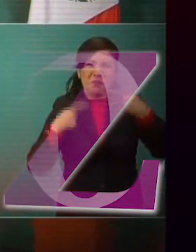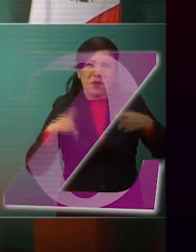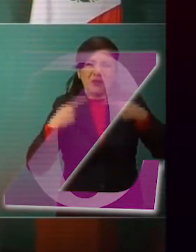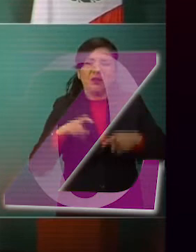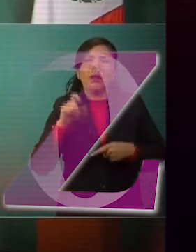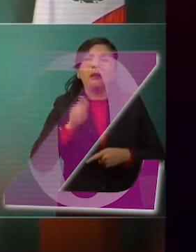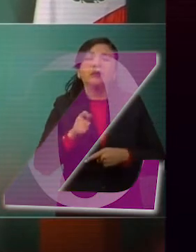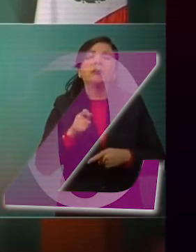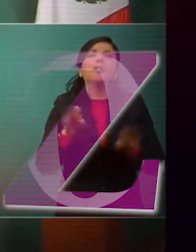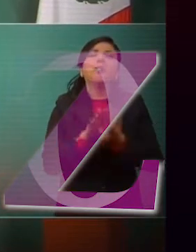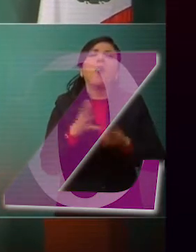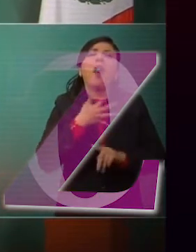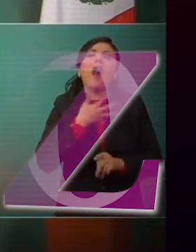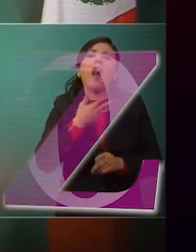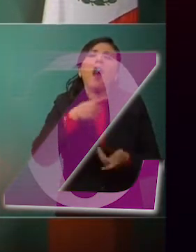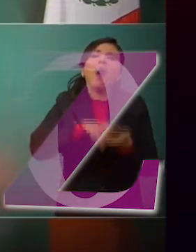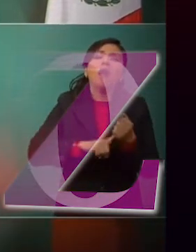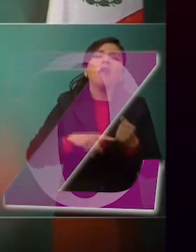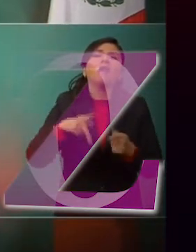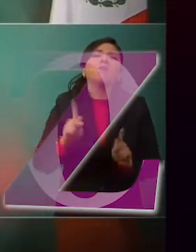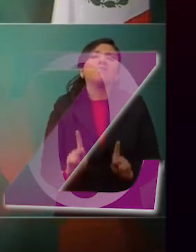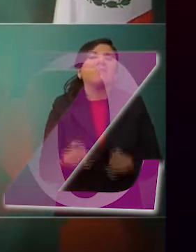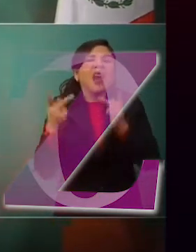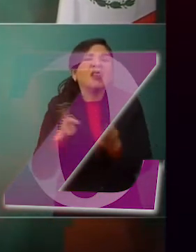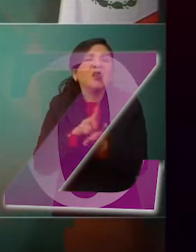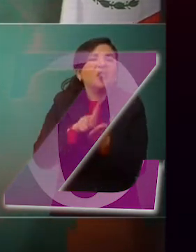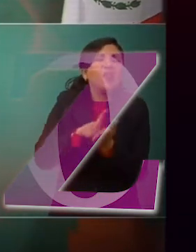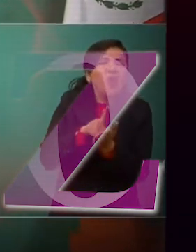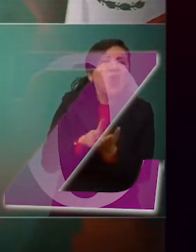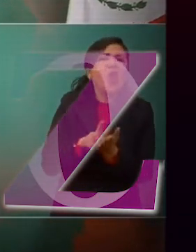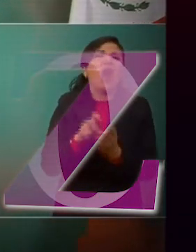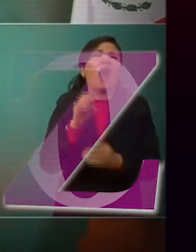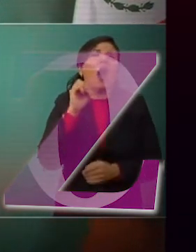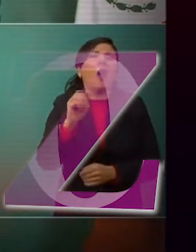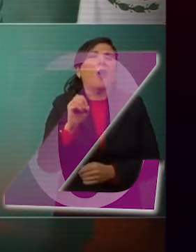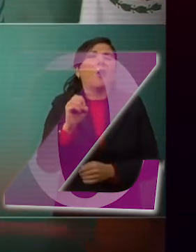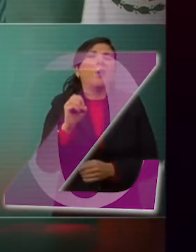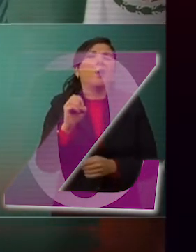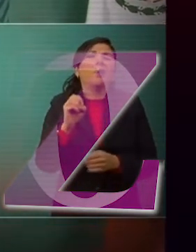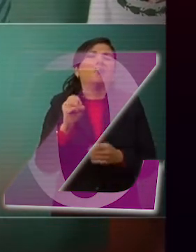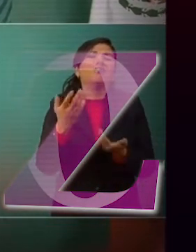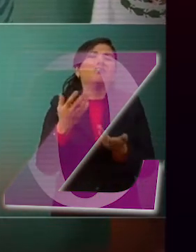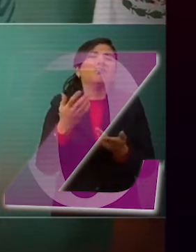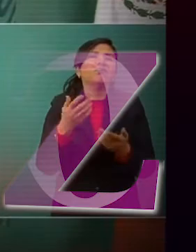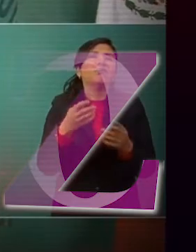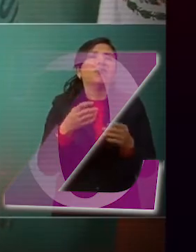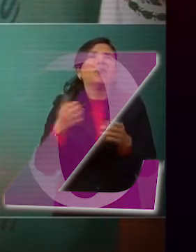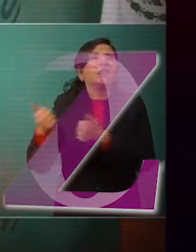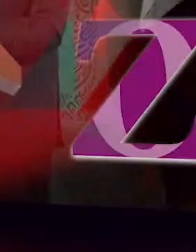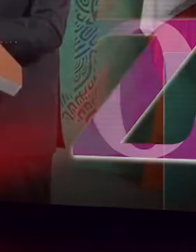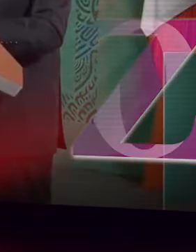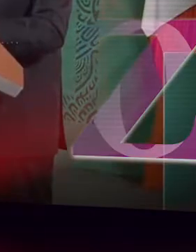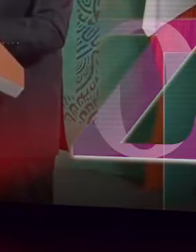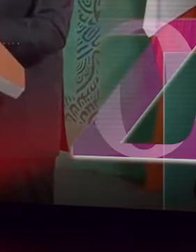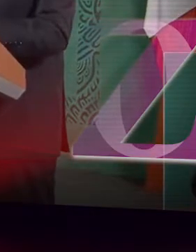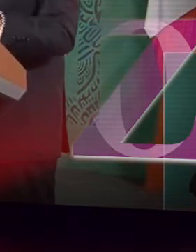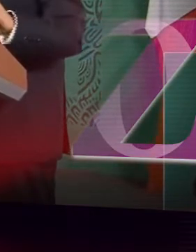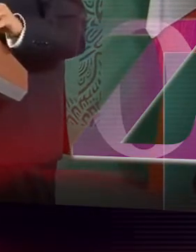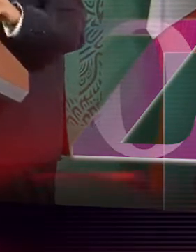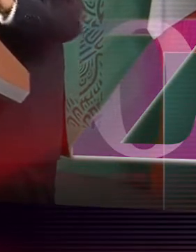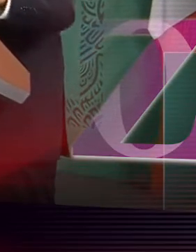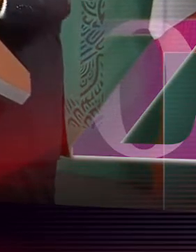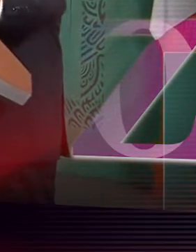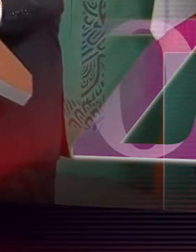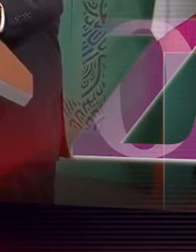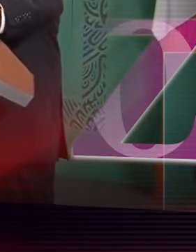lo que tiene que ver con el drogas sintéticas con el 30 nilo y lo que dijo